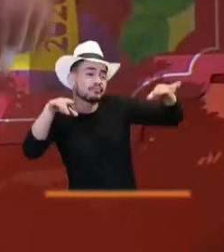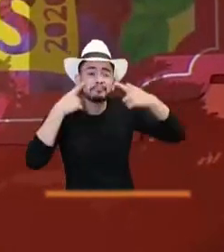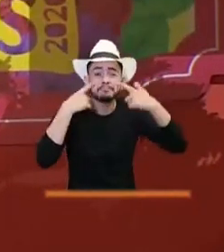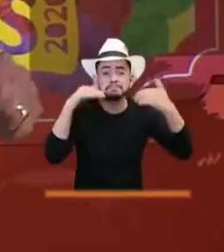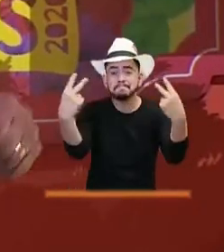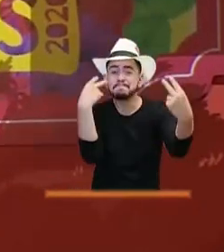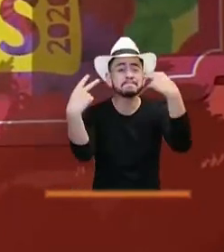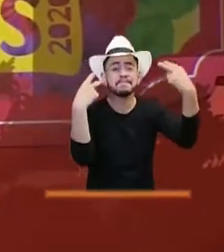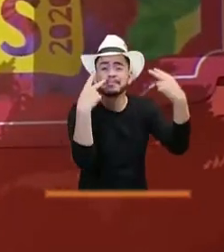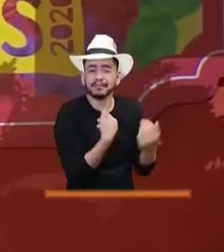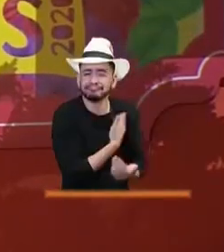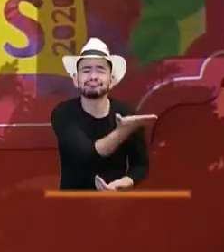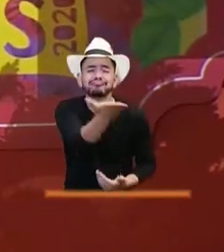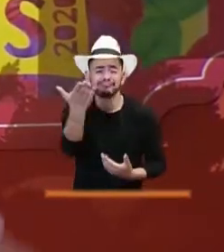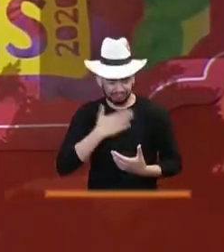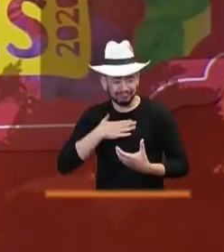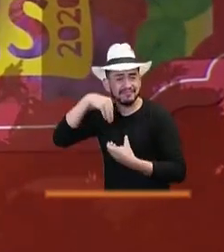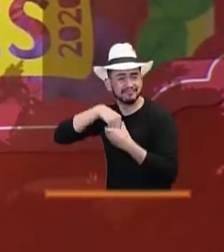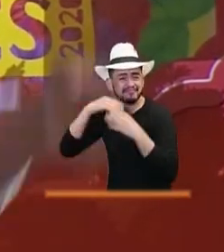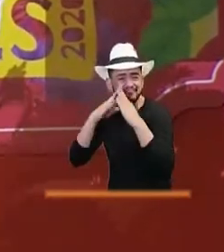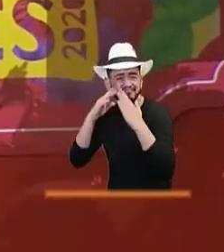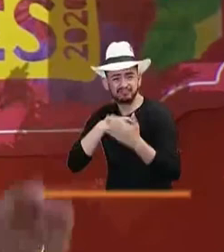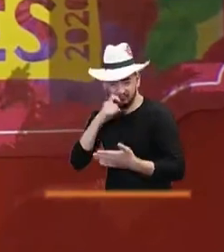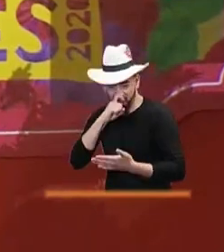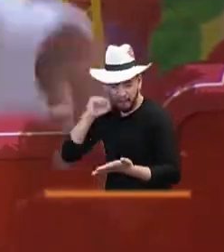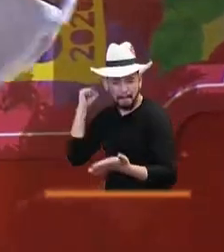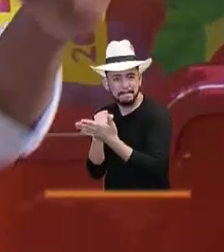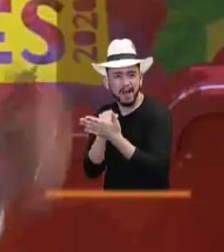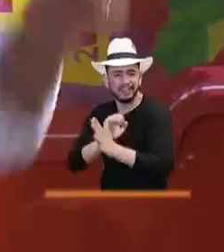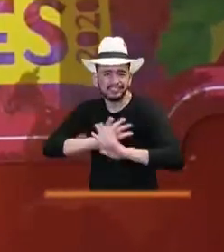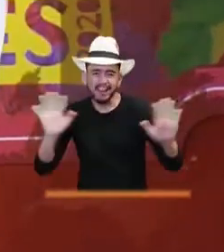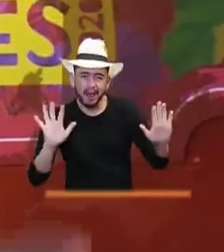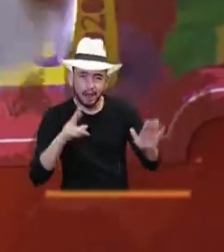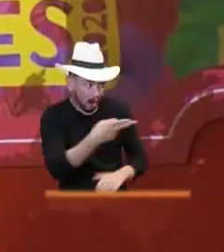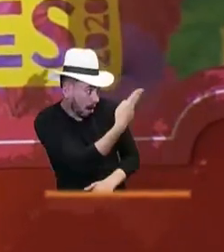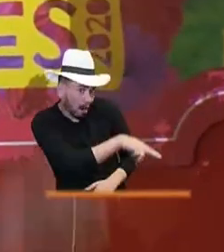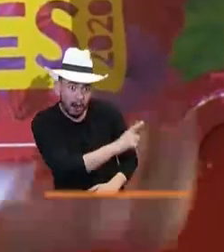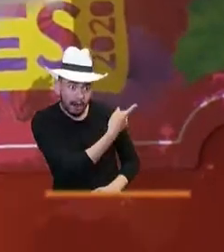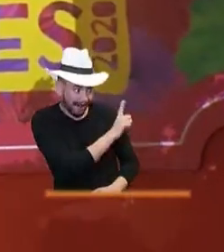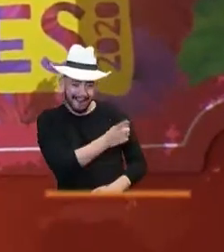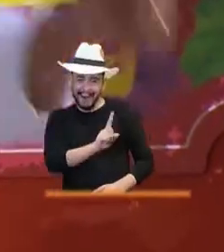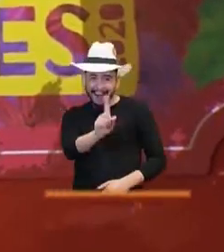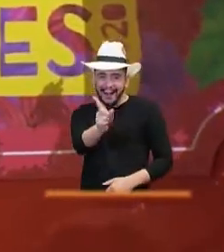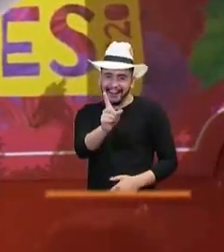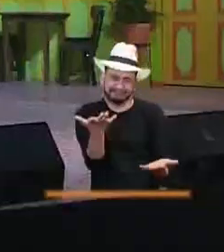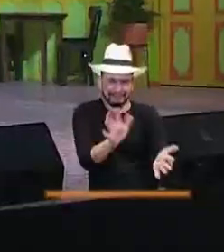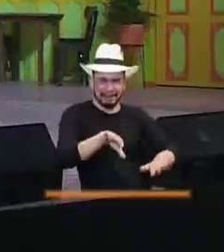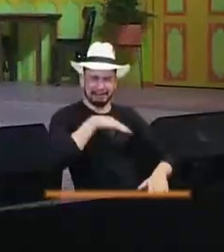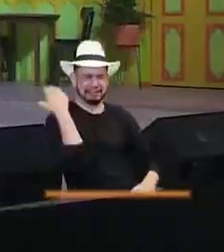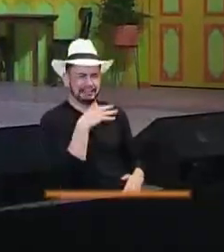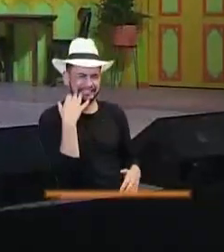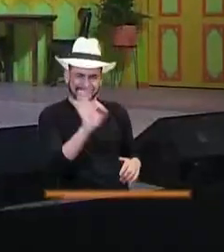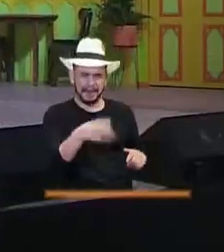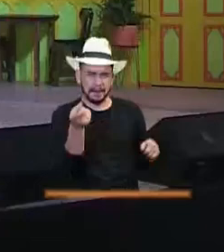marrano en mi casa, que su hijo Gallinazo directo a la final pasa.